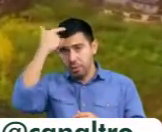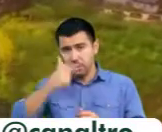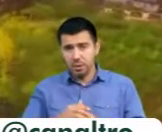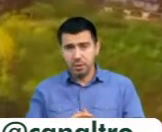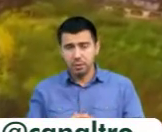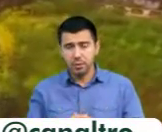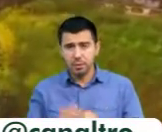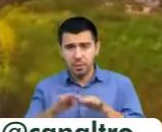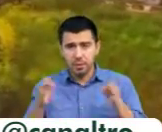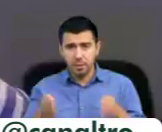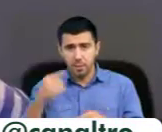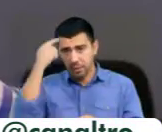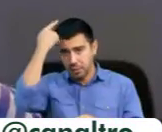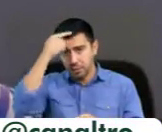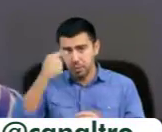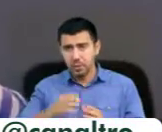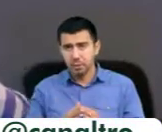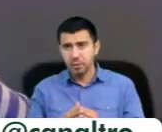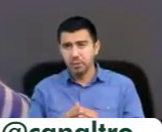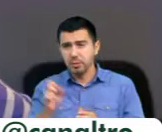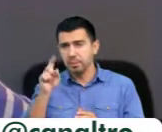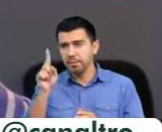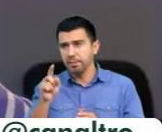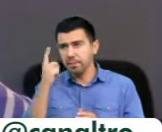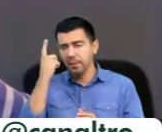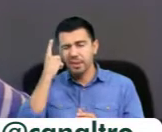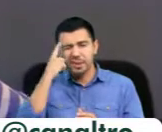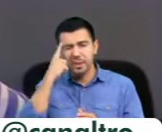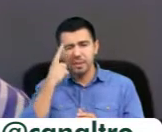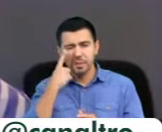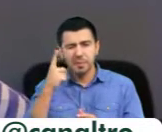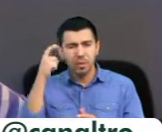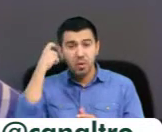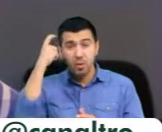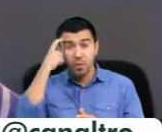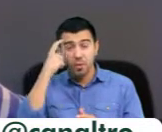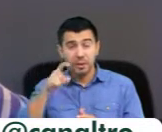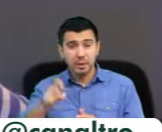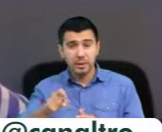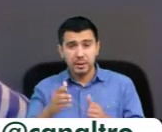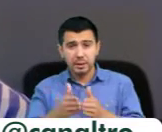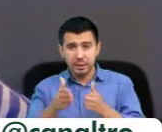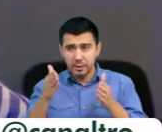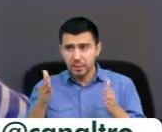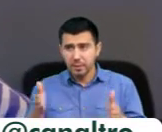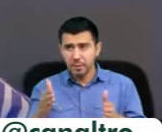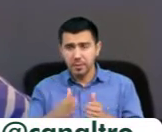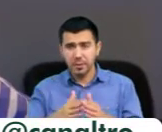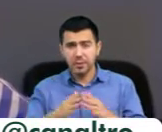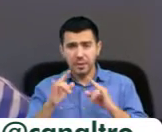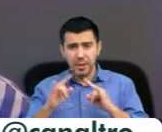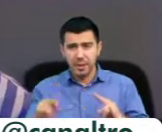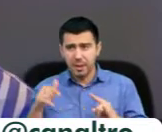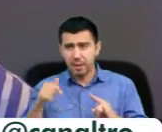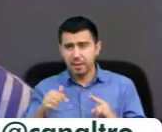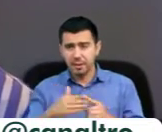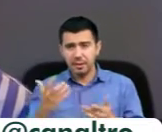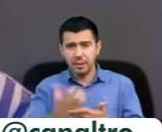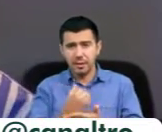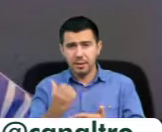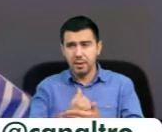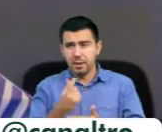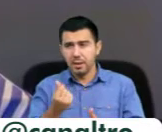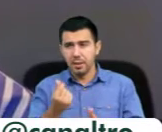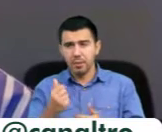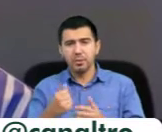el gobierno en este momento que se hace necesaria la ampliación de las casetas de recaudo hay problemas de congestión en